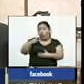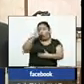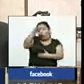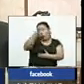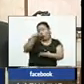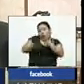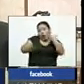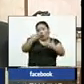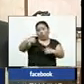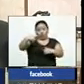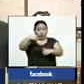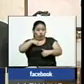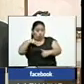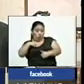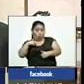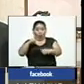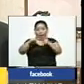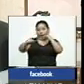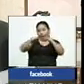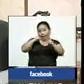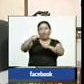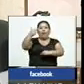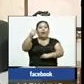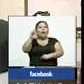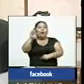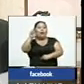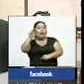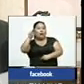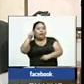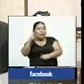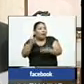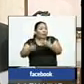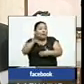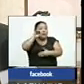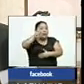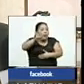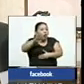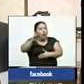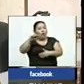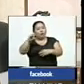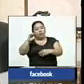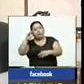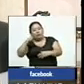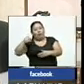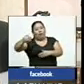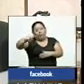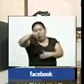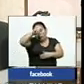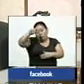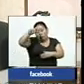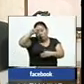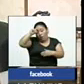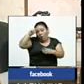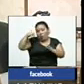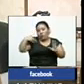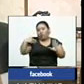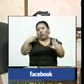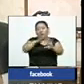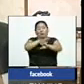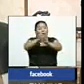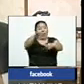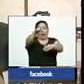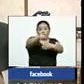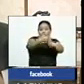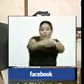¿Ok? Para un generación X, después de cinco, seis, siete años de trabajo, uno decía, me voy porque mi ciclo se